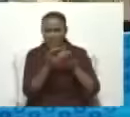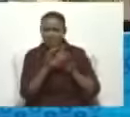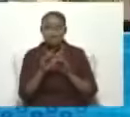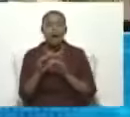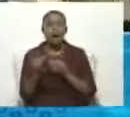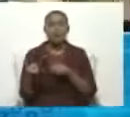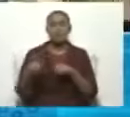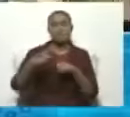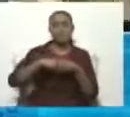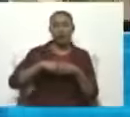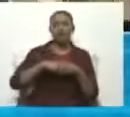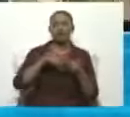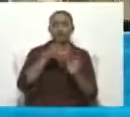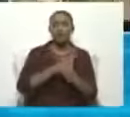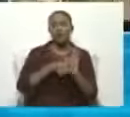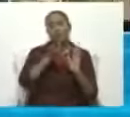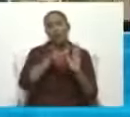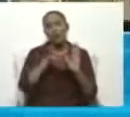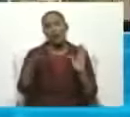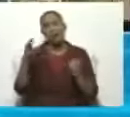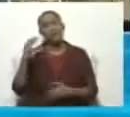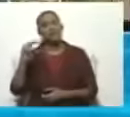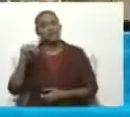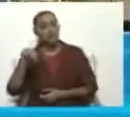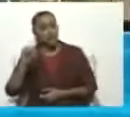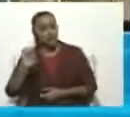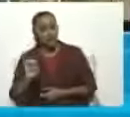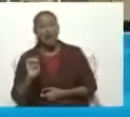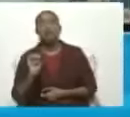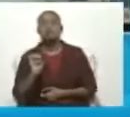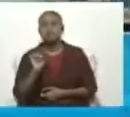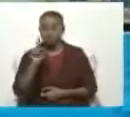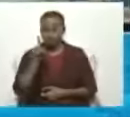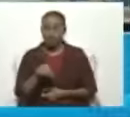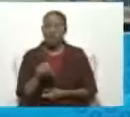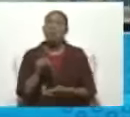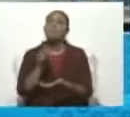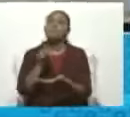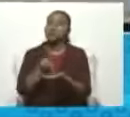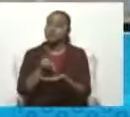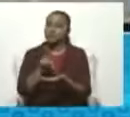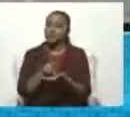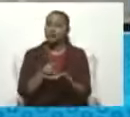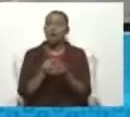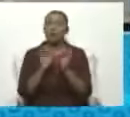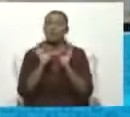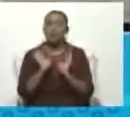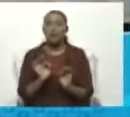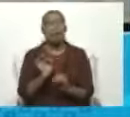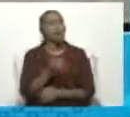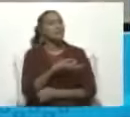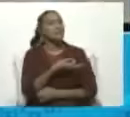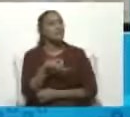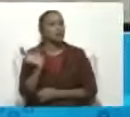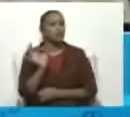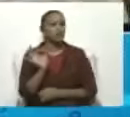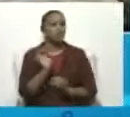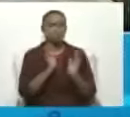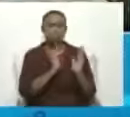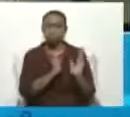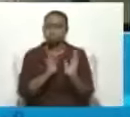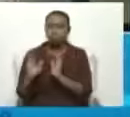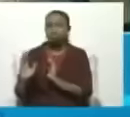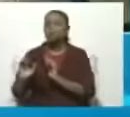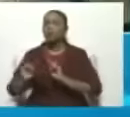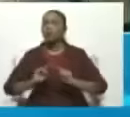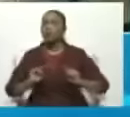Consejo Nacional Electoral, han venido participando de manera coordinada, y eso quedó ayer certificado, donde cada